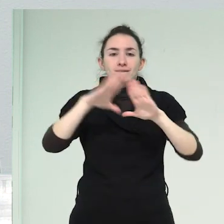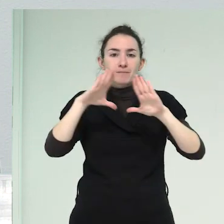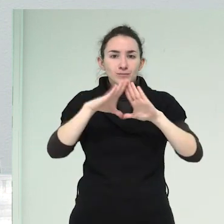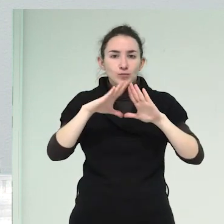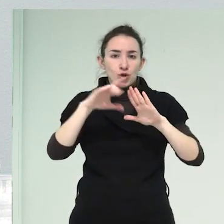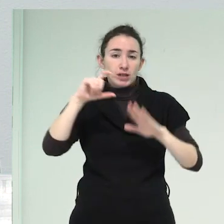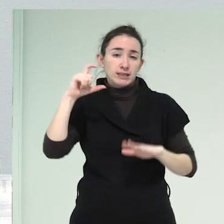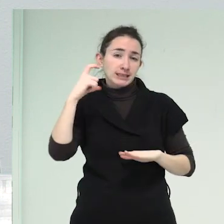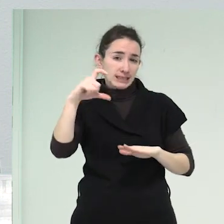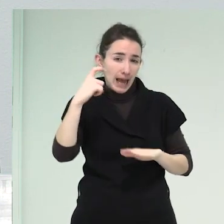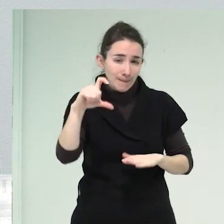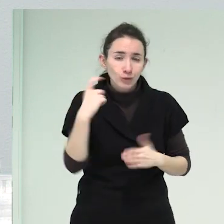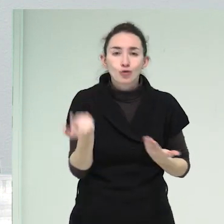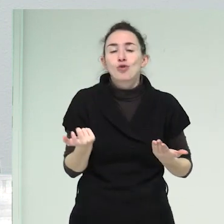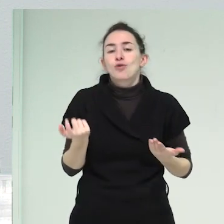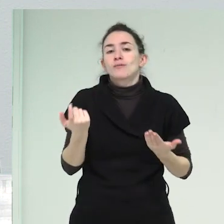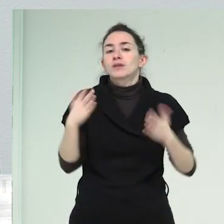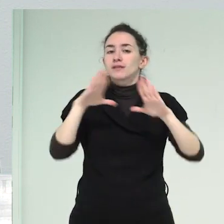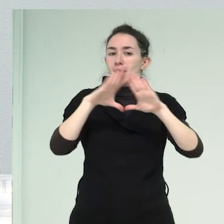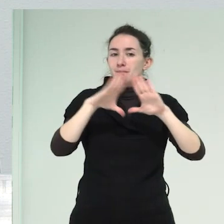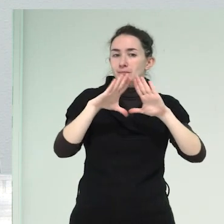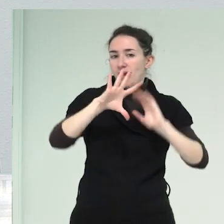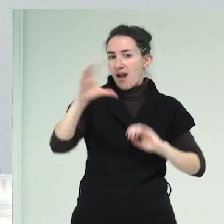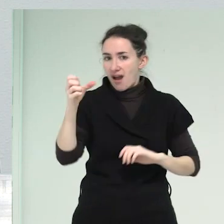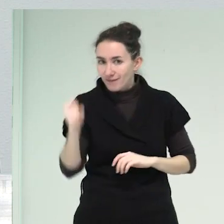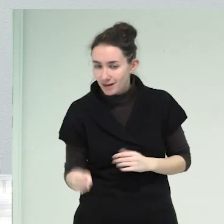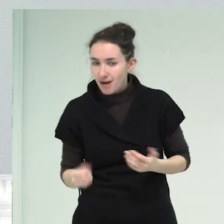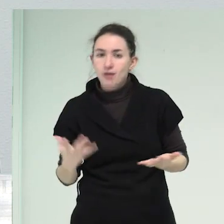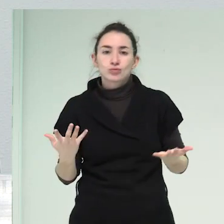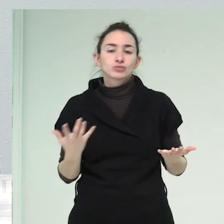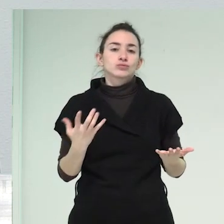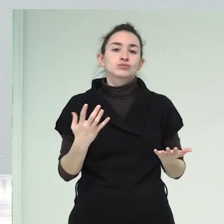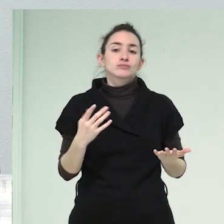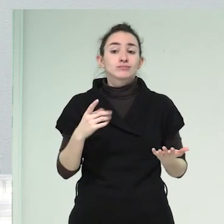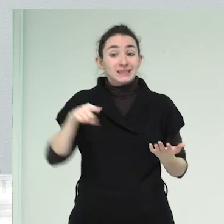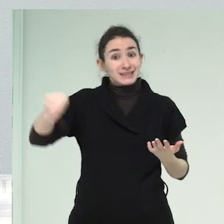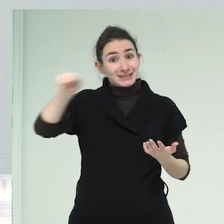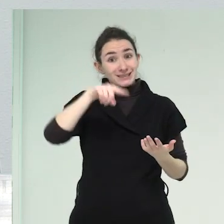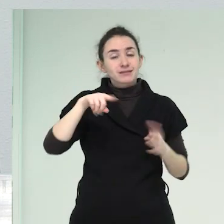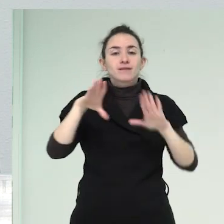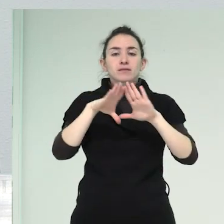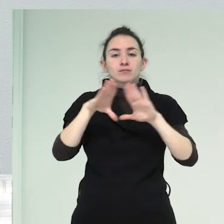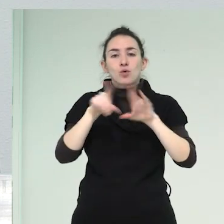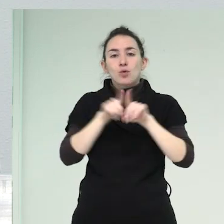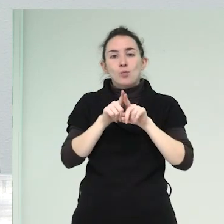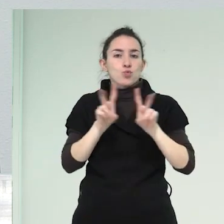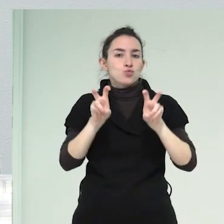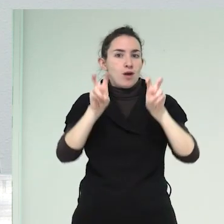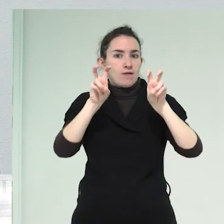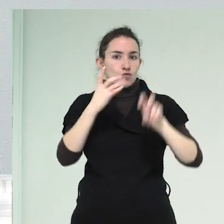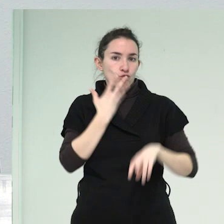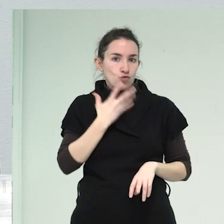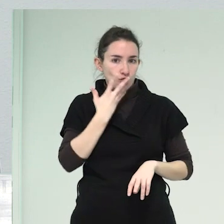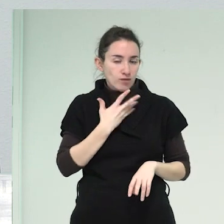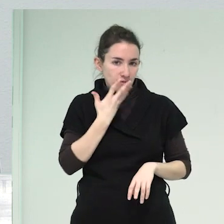de Latinoamérica, los feminismos africanos, que se inscriben estos nuevos conocimientos, en los conocimientos del